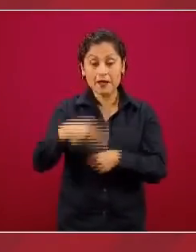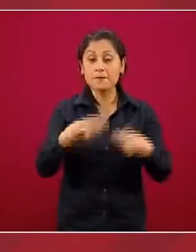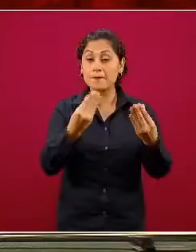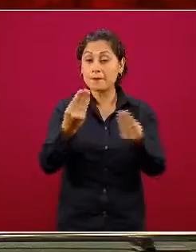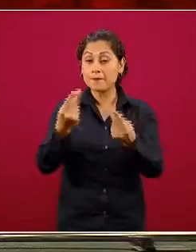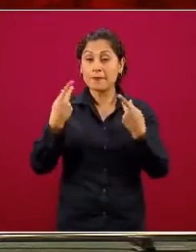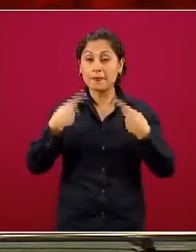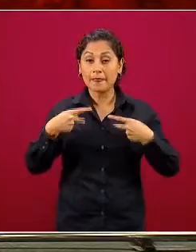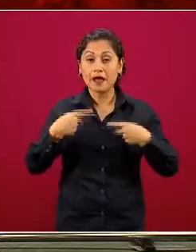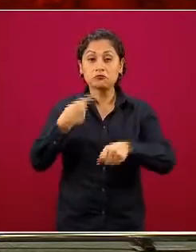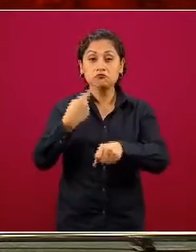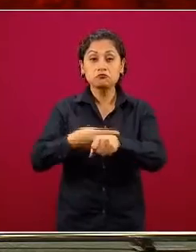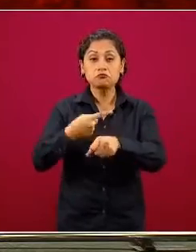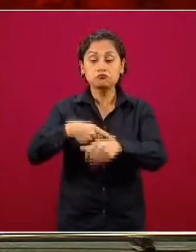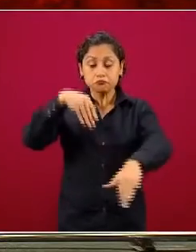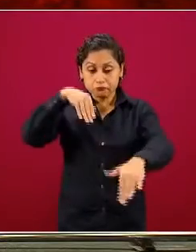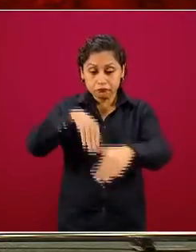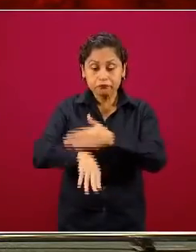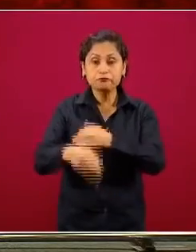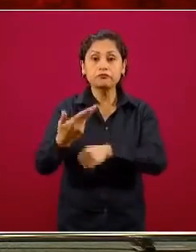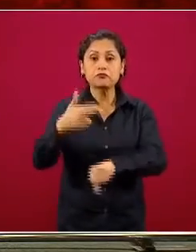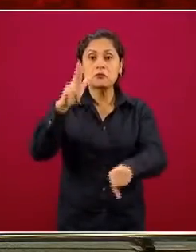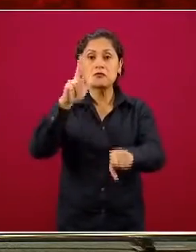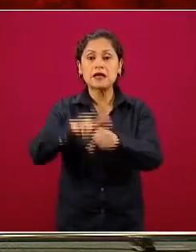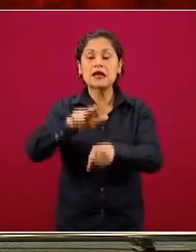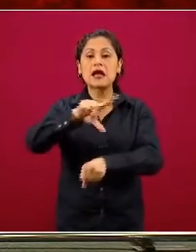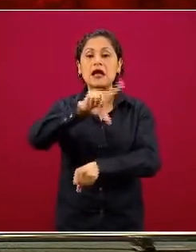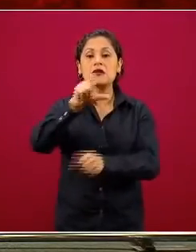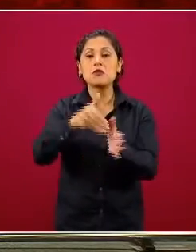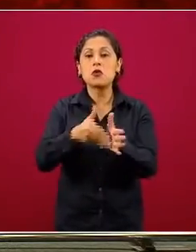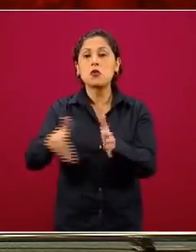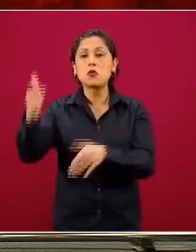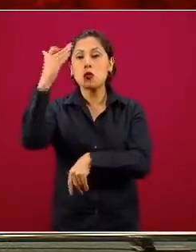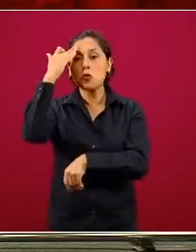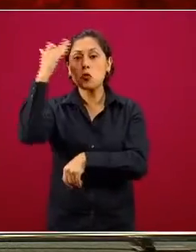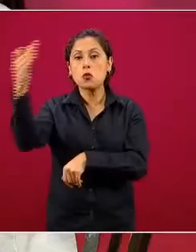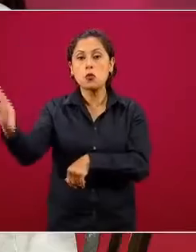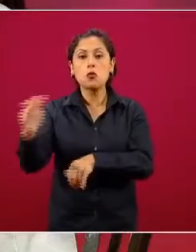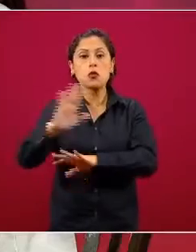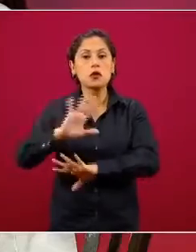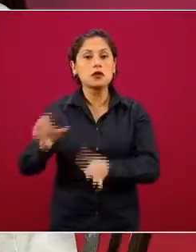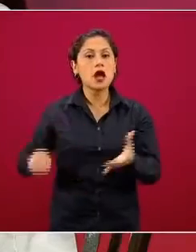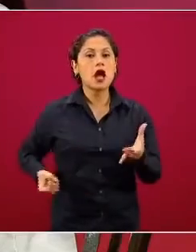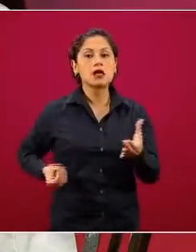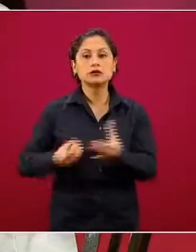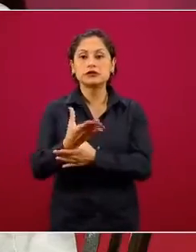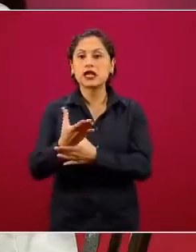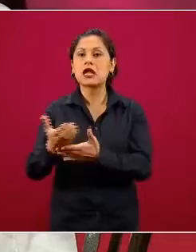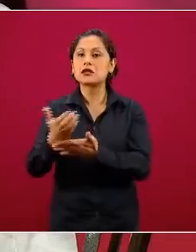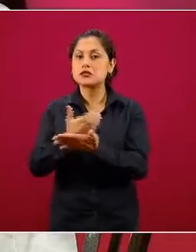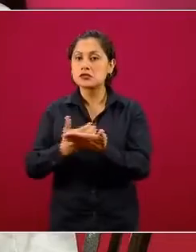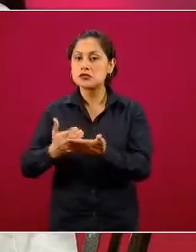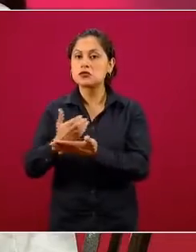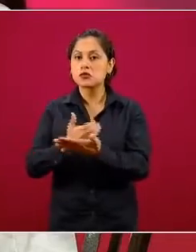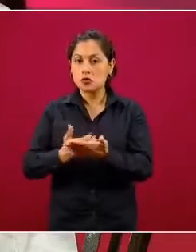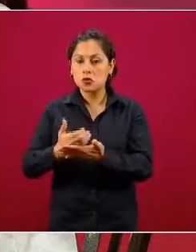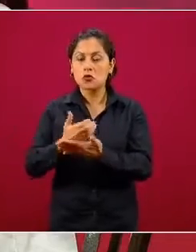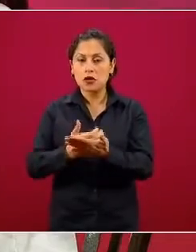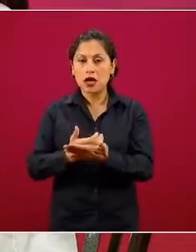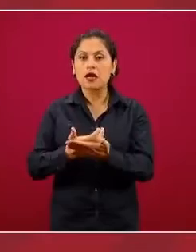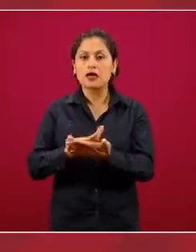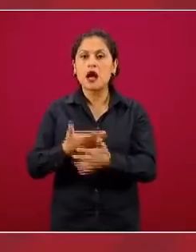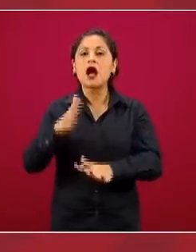del hospital, salen bien, salen con vida, salen recuperados, en algunos casos salen debilitados, no solamente de